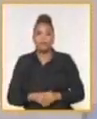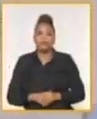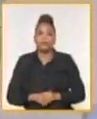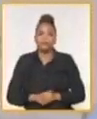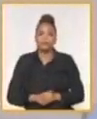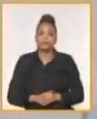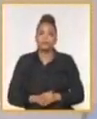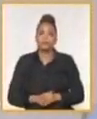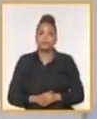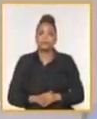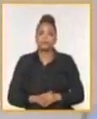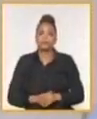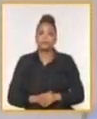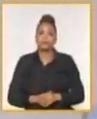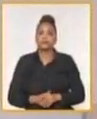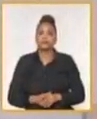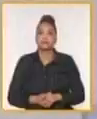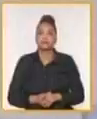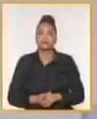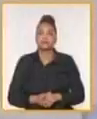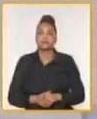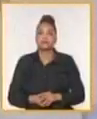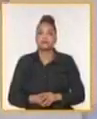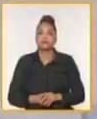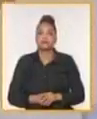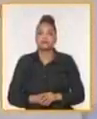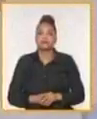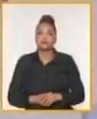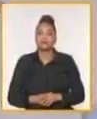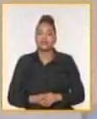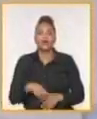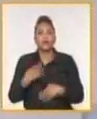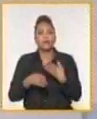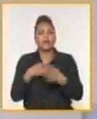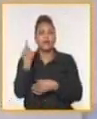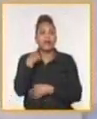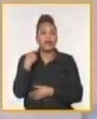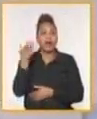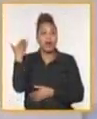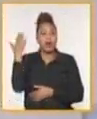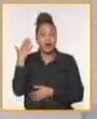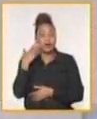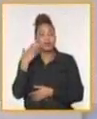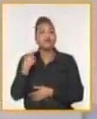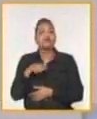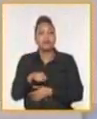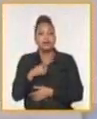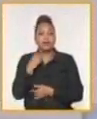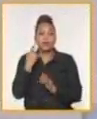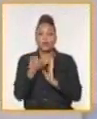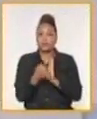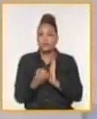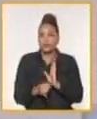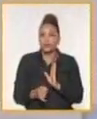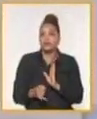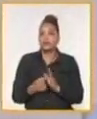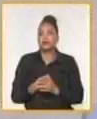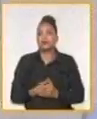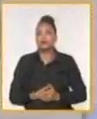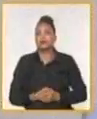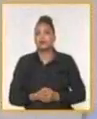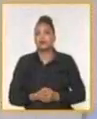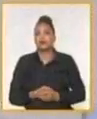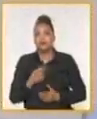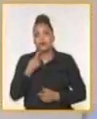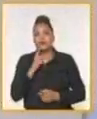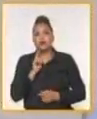de necesidad o del problema existencial ese que él esgrimió como pretexto. No, van a tener la bomba, si no es mañana,